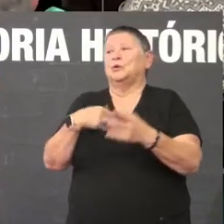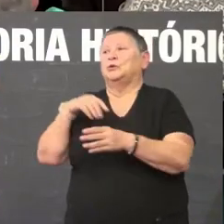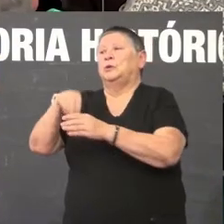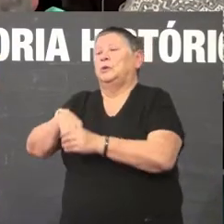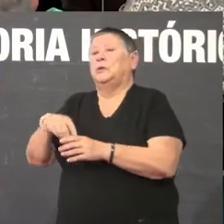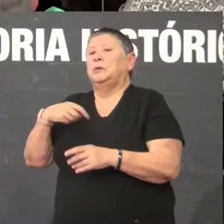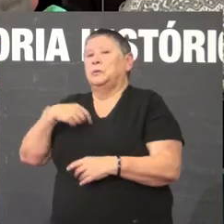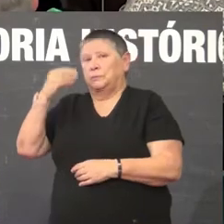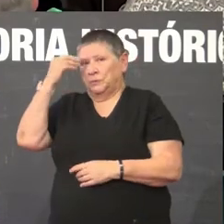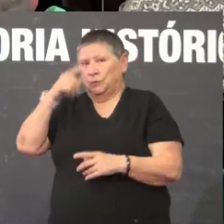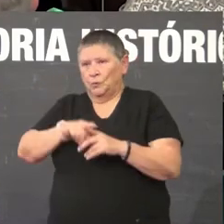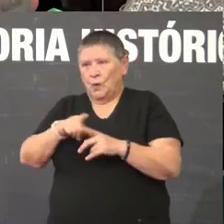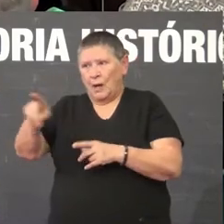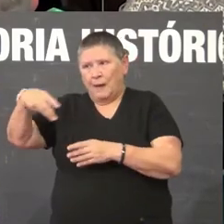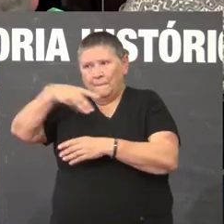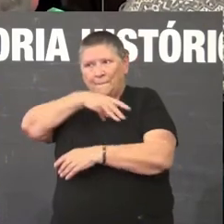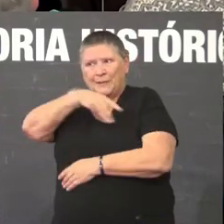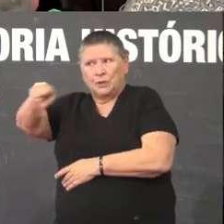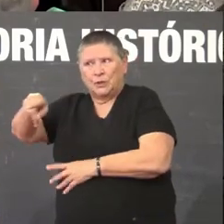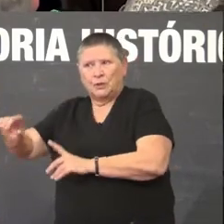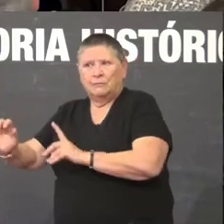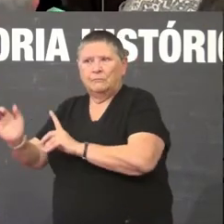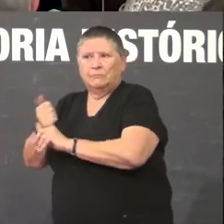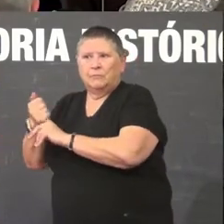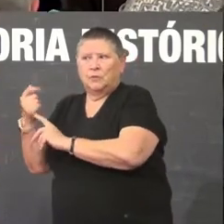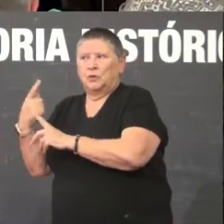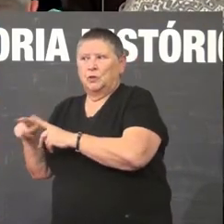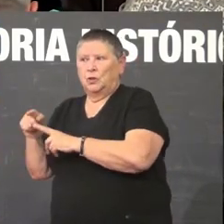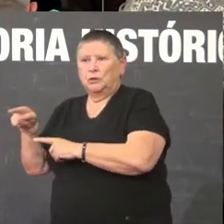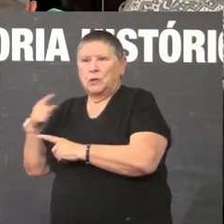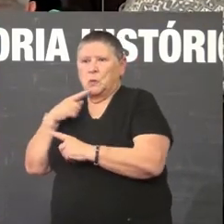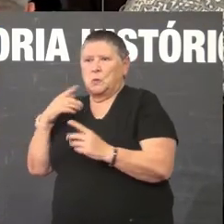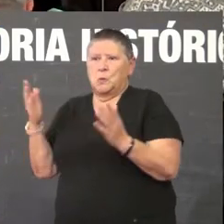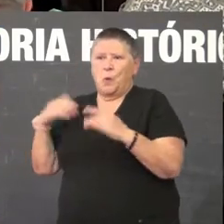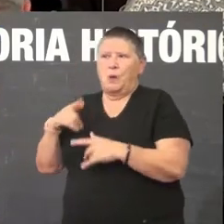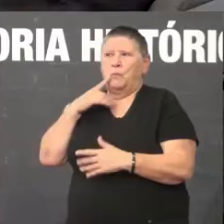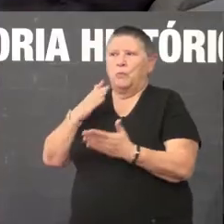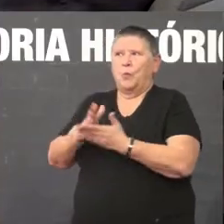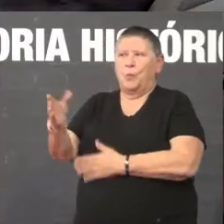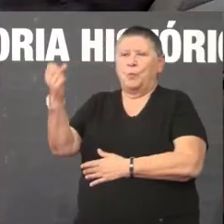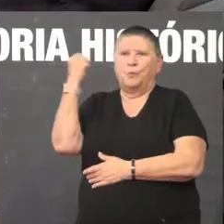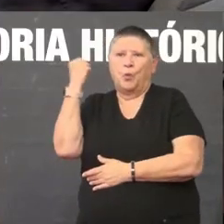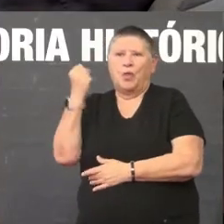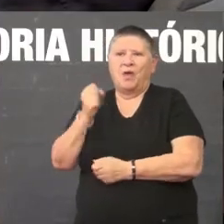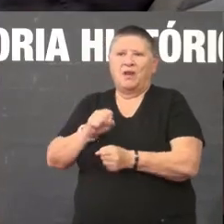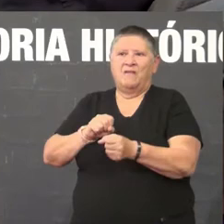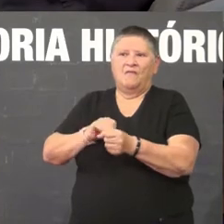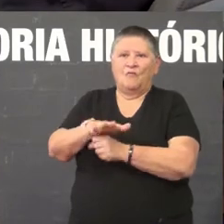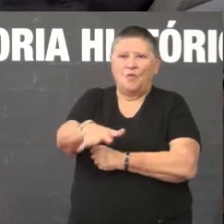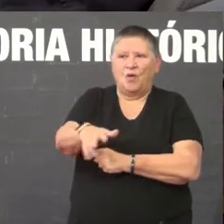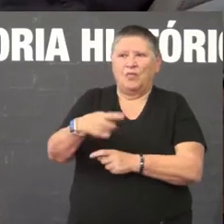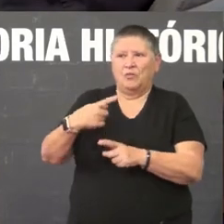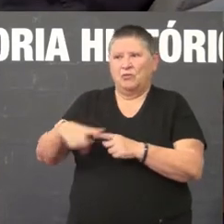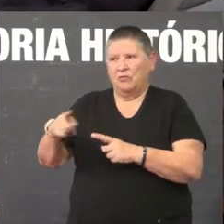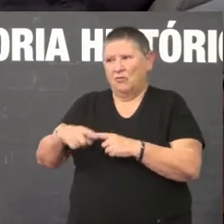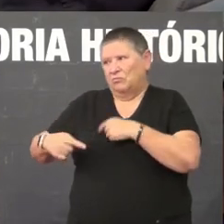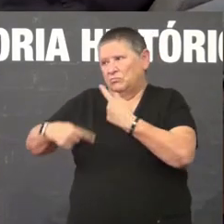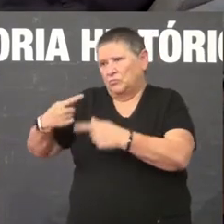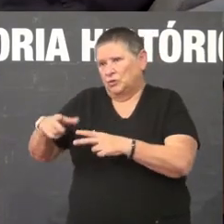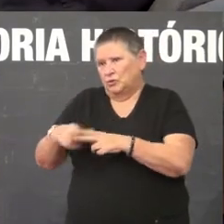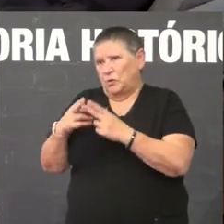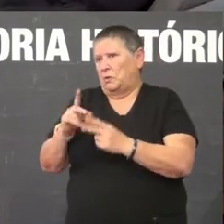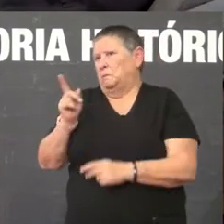va a encontrar en la masonería lo que no hay. Es decir, acceder a canales de poder, de influencia, de trascendencia, de relevancia